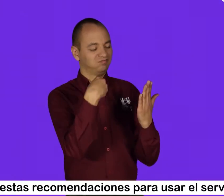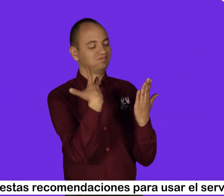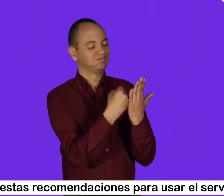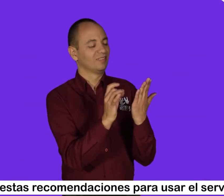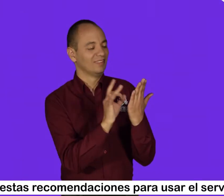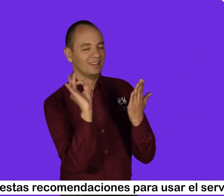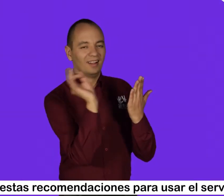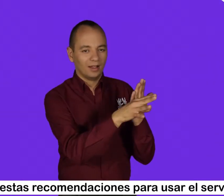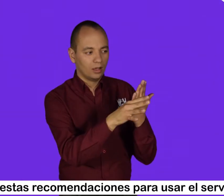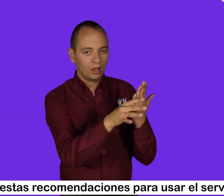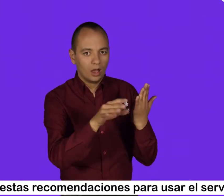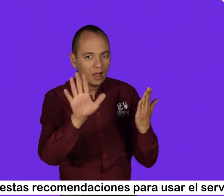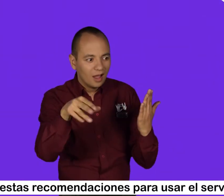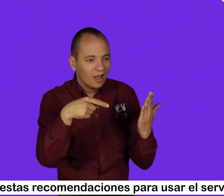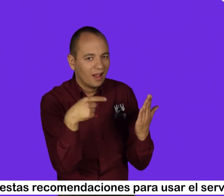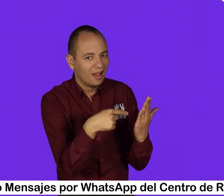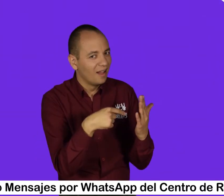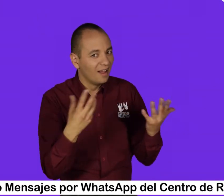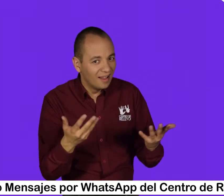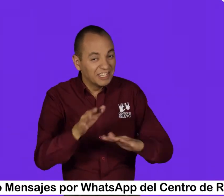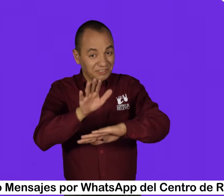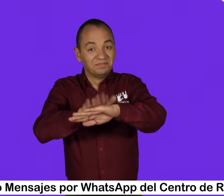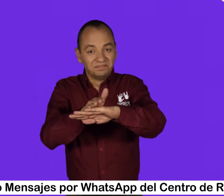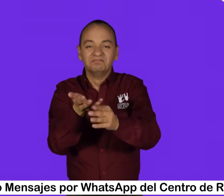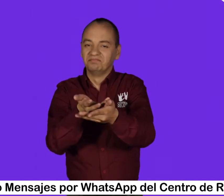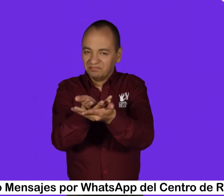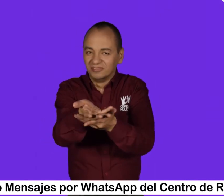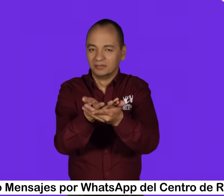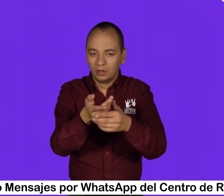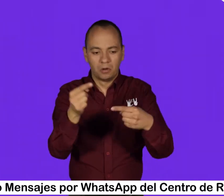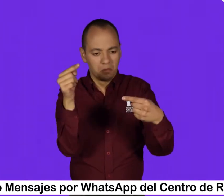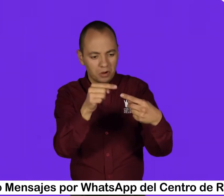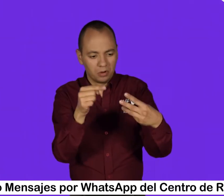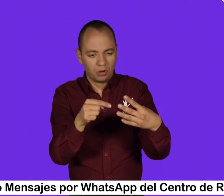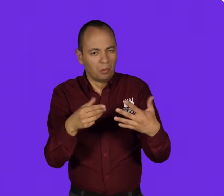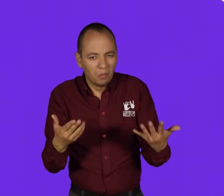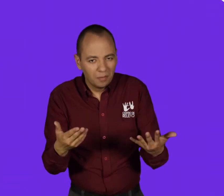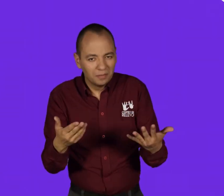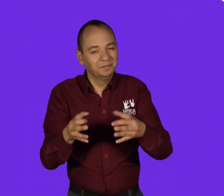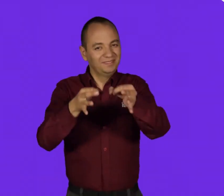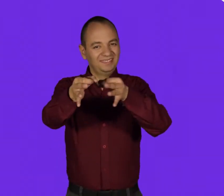Sigue estas recomendaciones para usar el servicio de videomensajes por WhatsApp del Centro de Relevo.